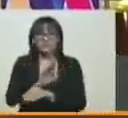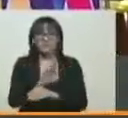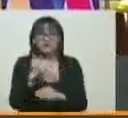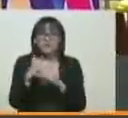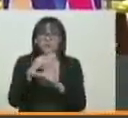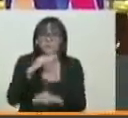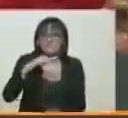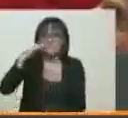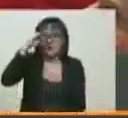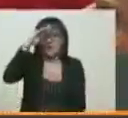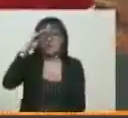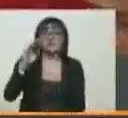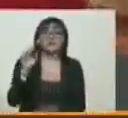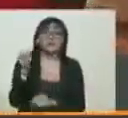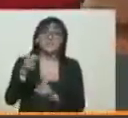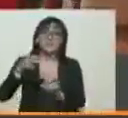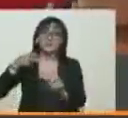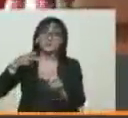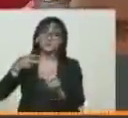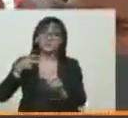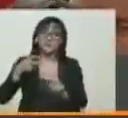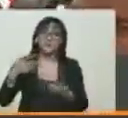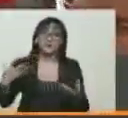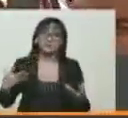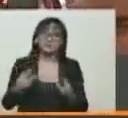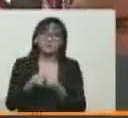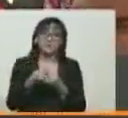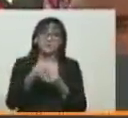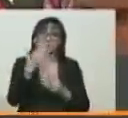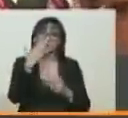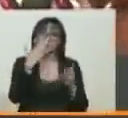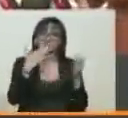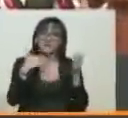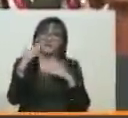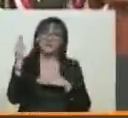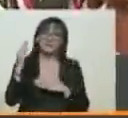de Amazonas, para estar con ustedes siempre.